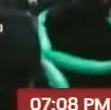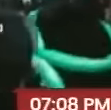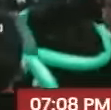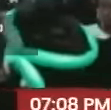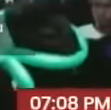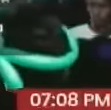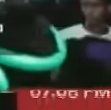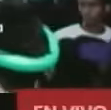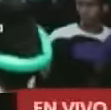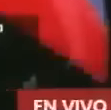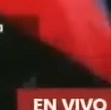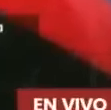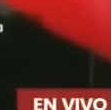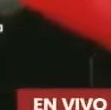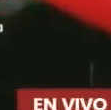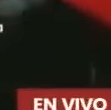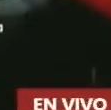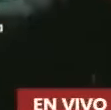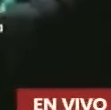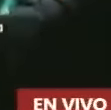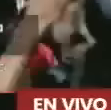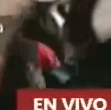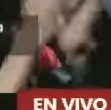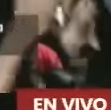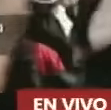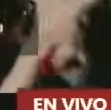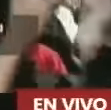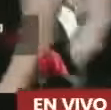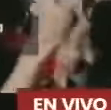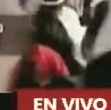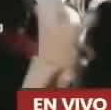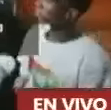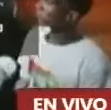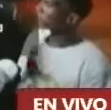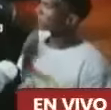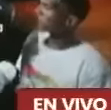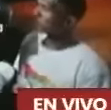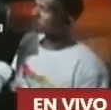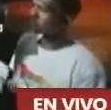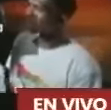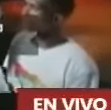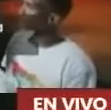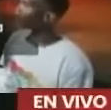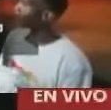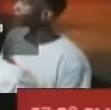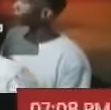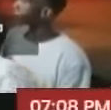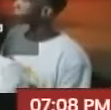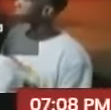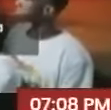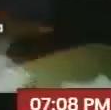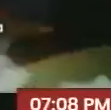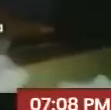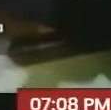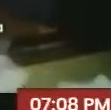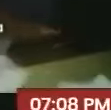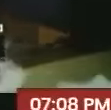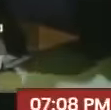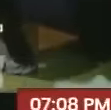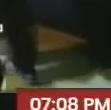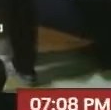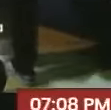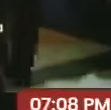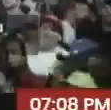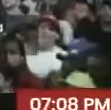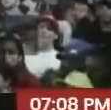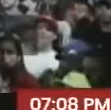El pueblo venezolano ha hablado alto y claro. Y esta victoria le pertenece a todo